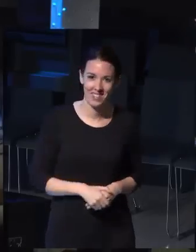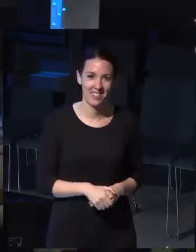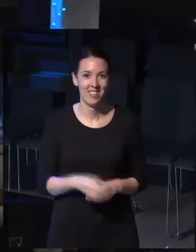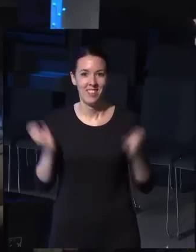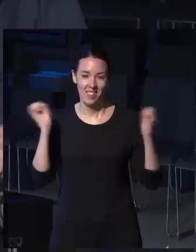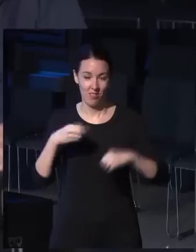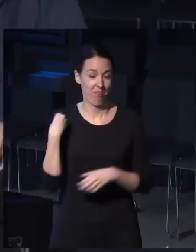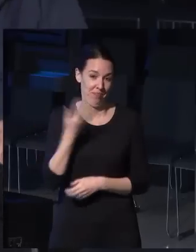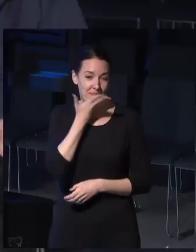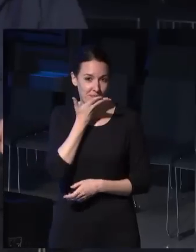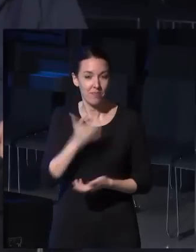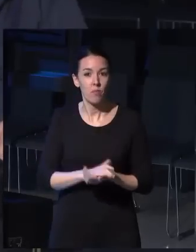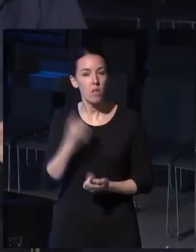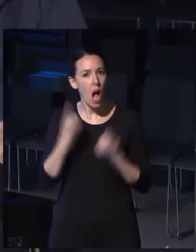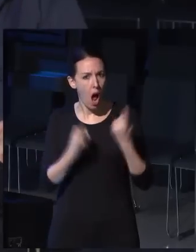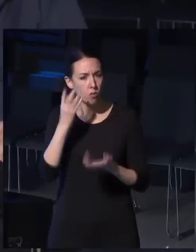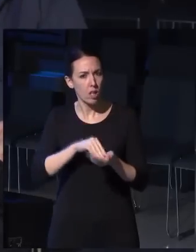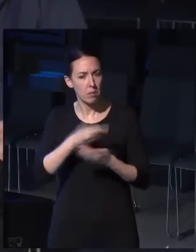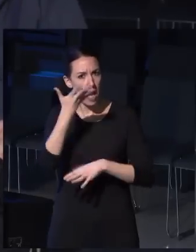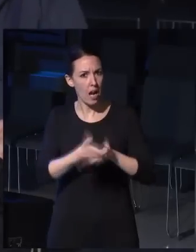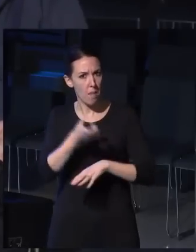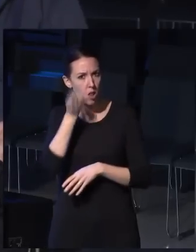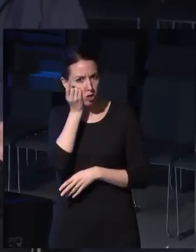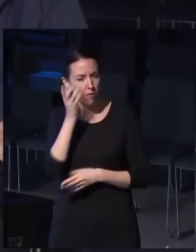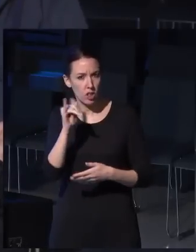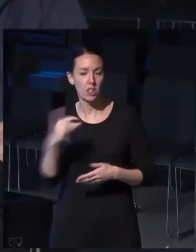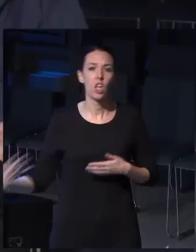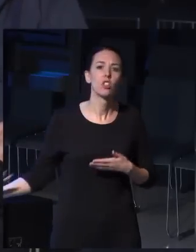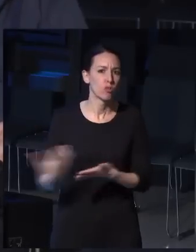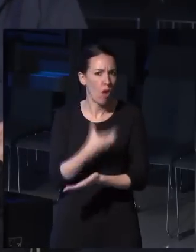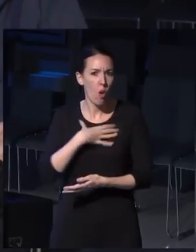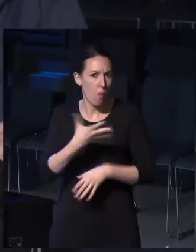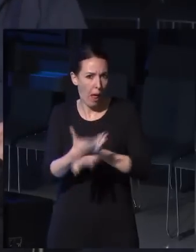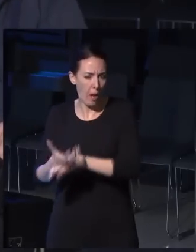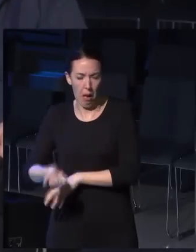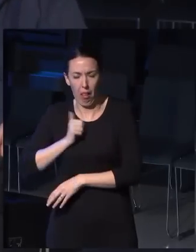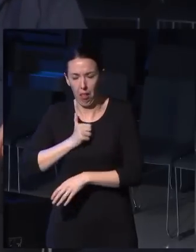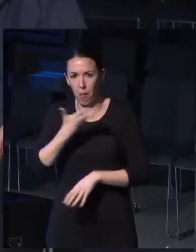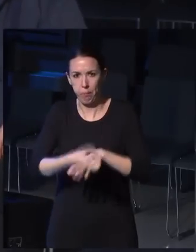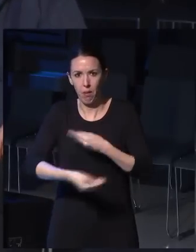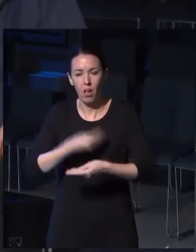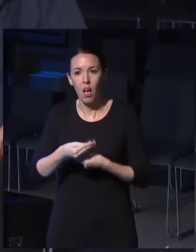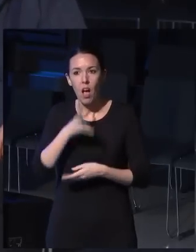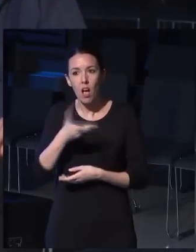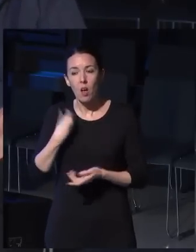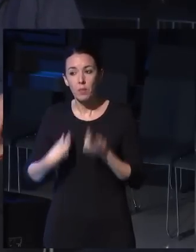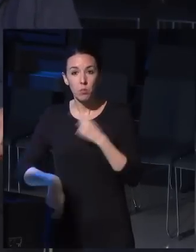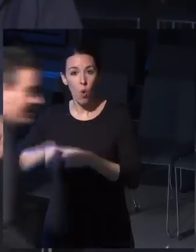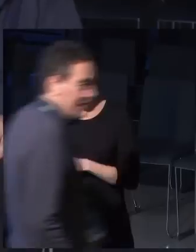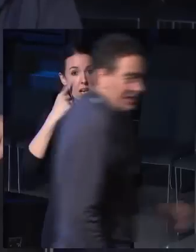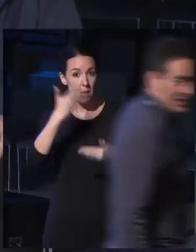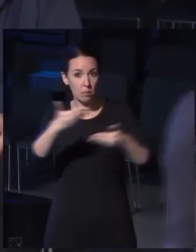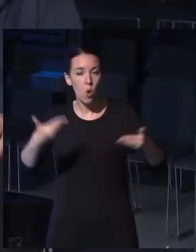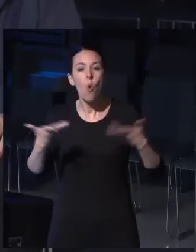Okay. Alguna vez he grabado algo con el teléfono, sí. Yo he grabado con todo lo que se puede grabar. Te has dado una vuelta ahora mismo por ahí arriba. ¿Cuál ha sido